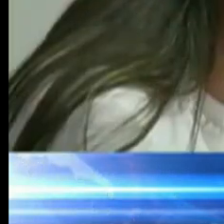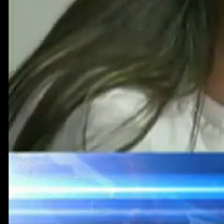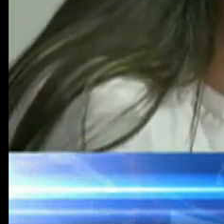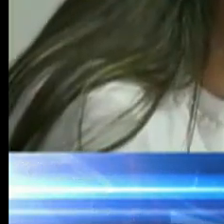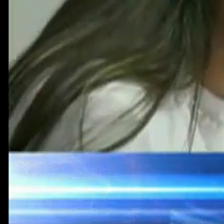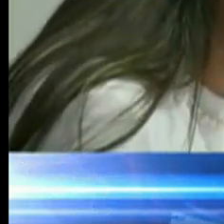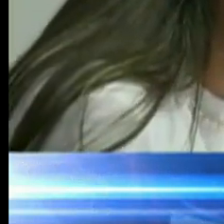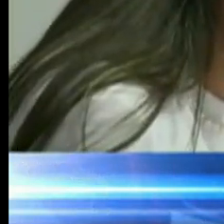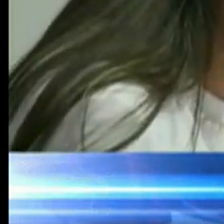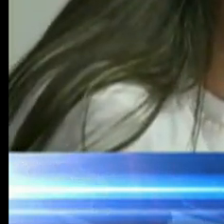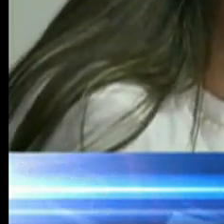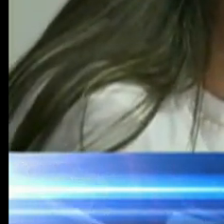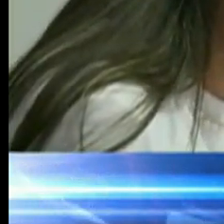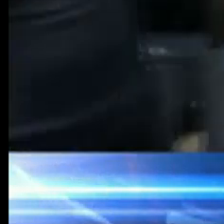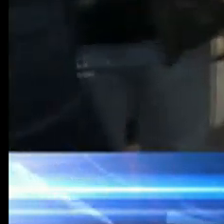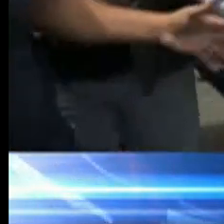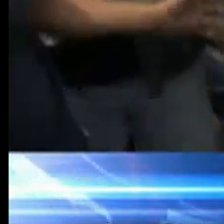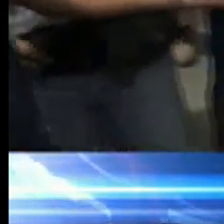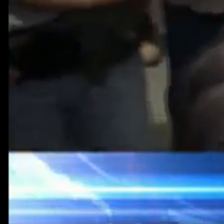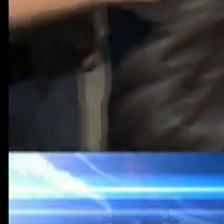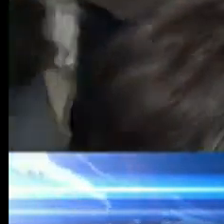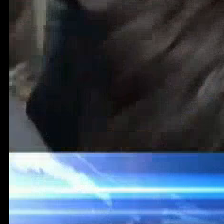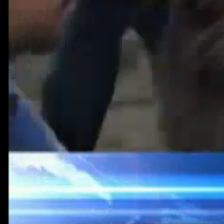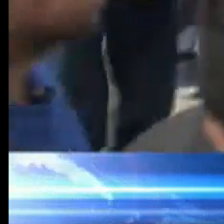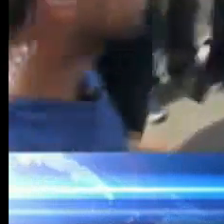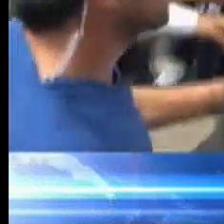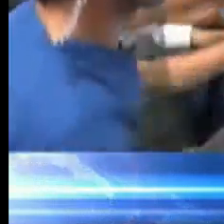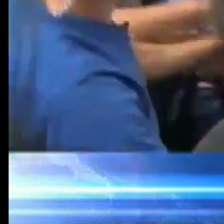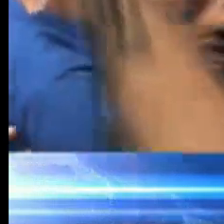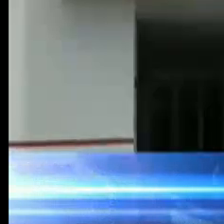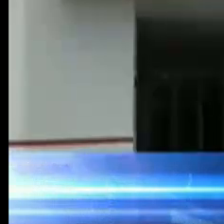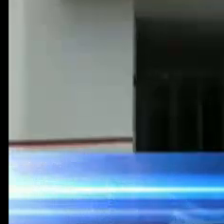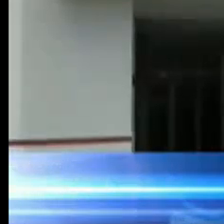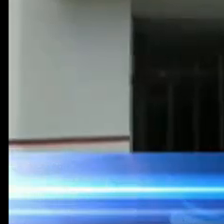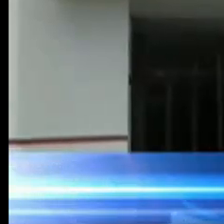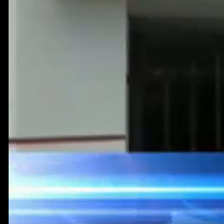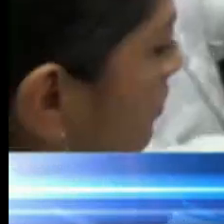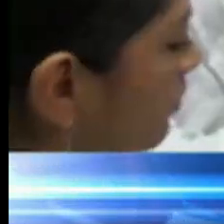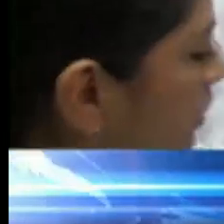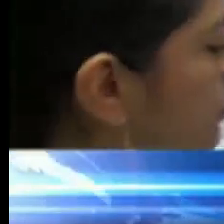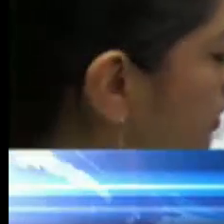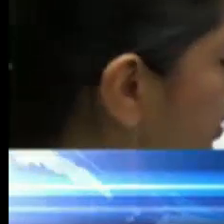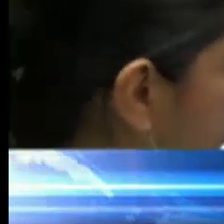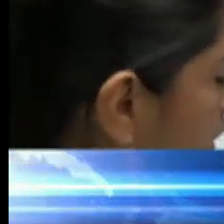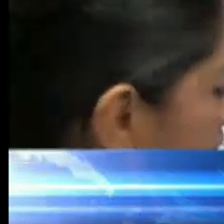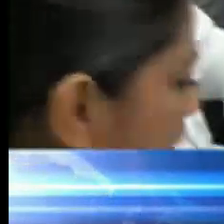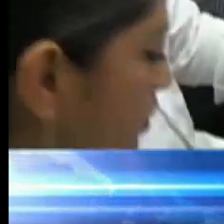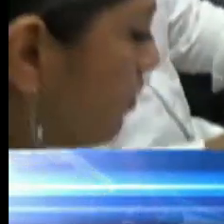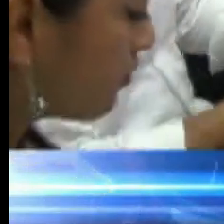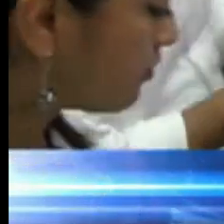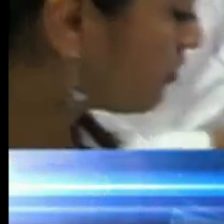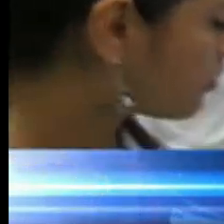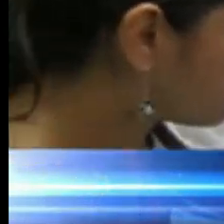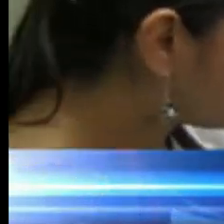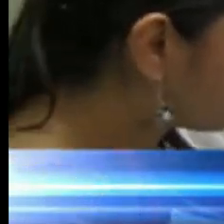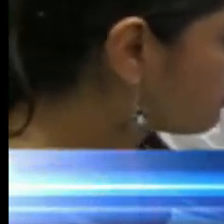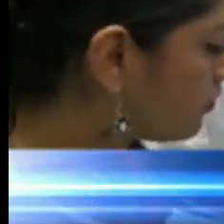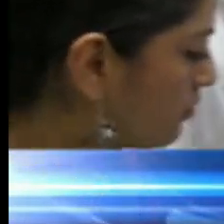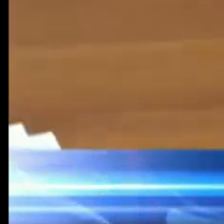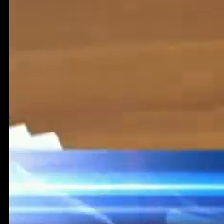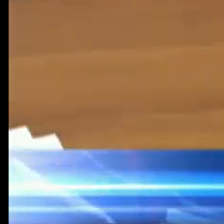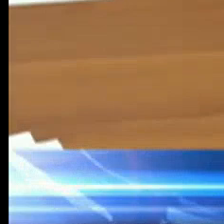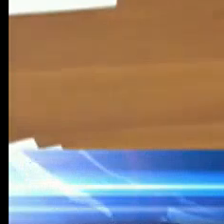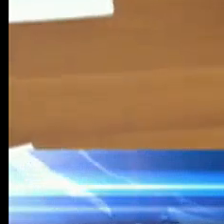Ciudadana. El expresidente Rafael Correa y varios militantes se desafiliaron